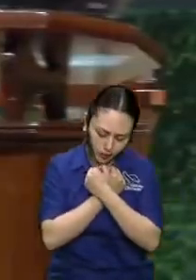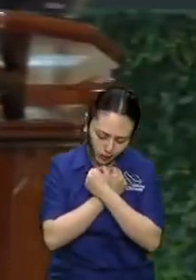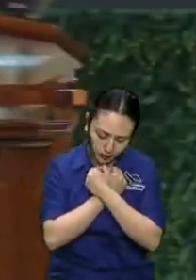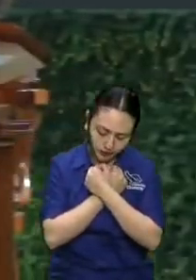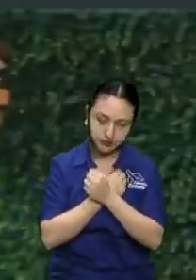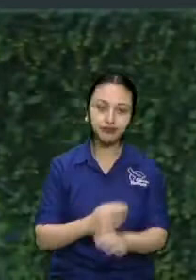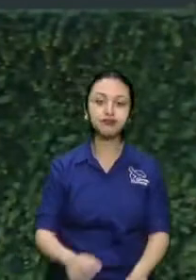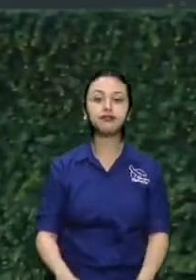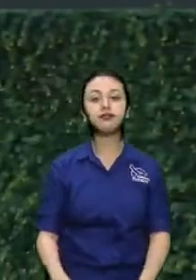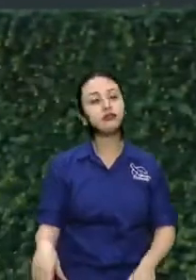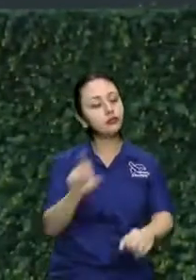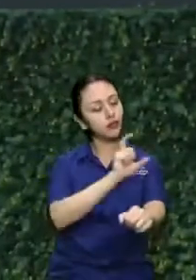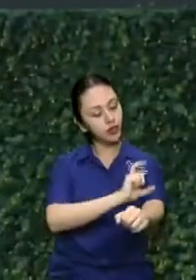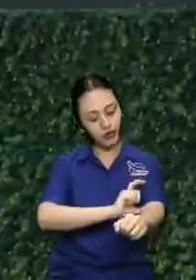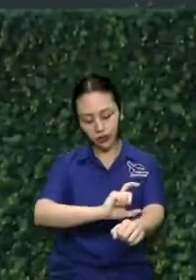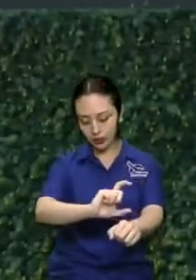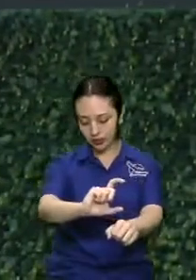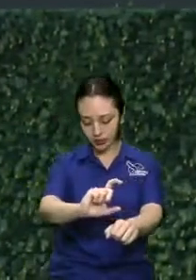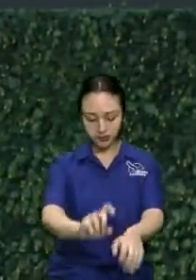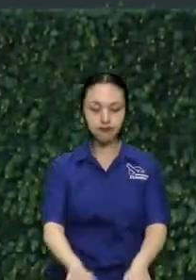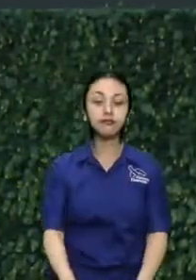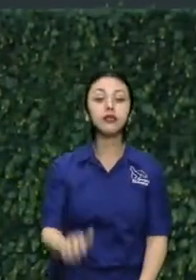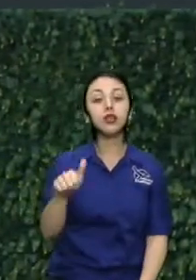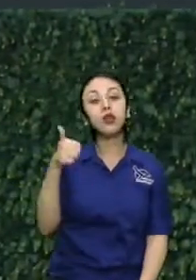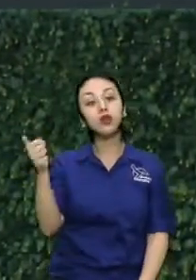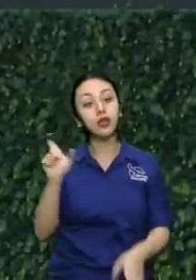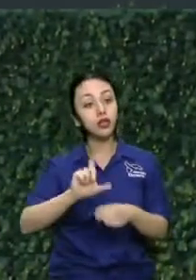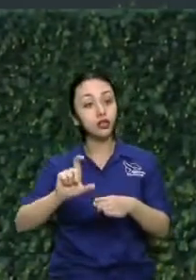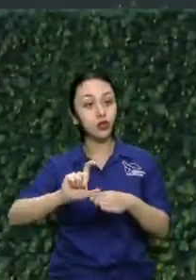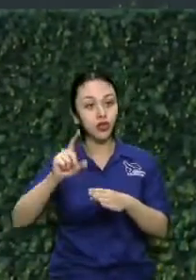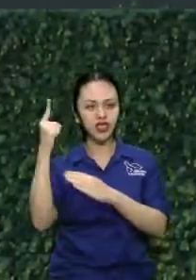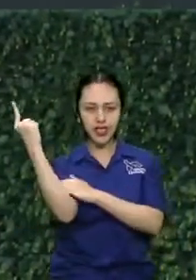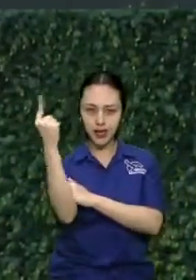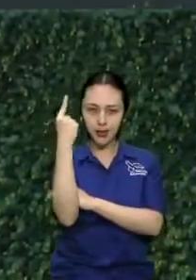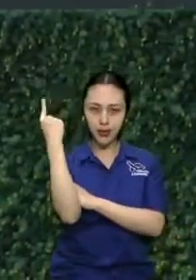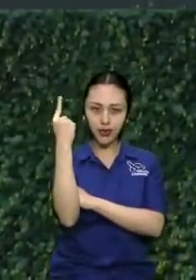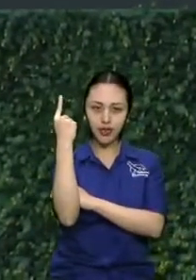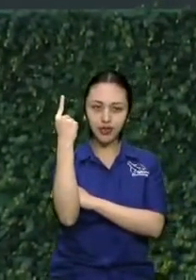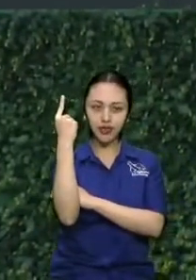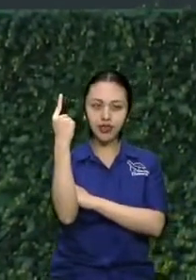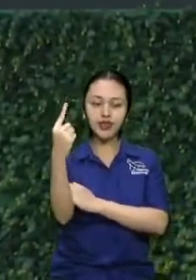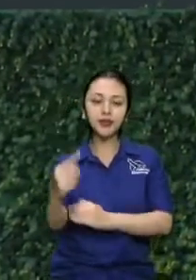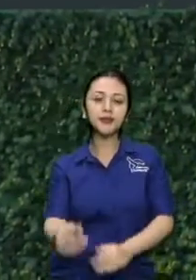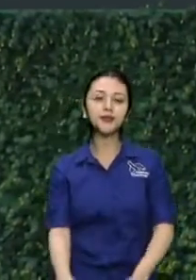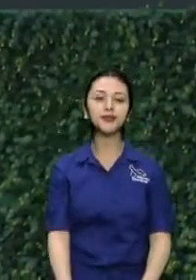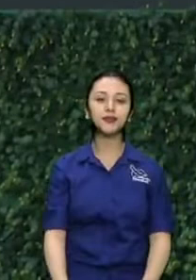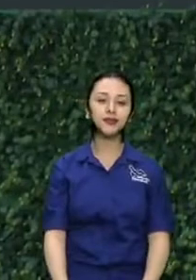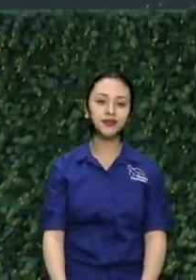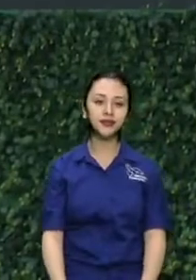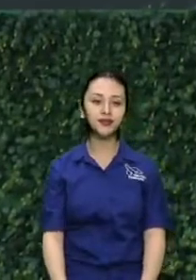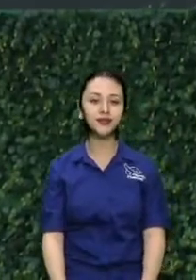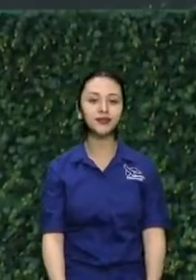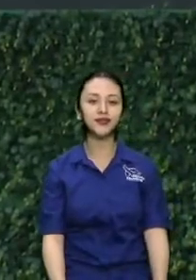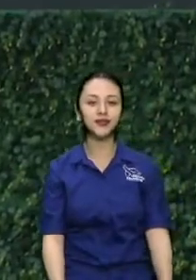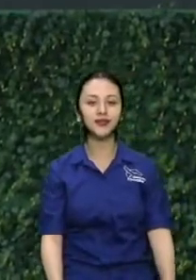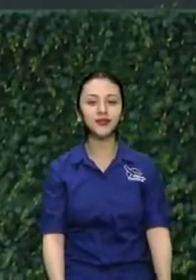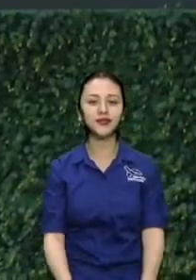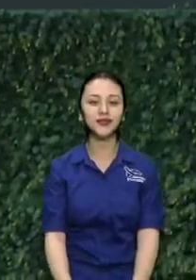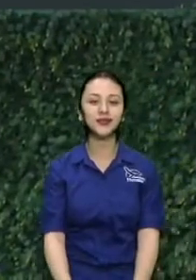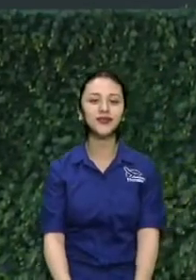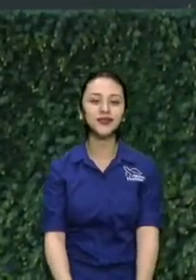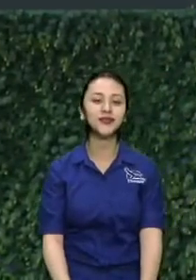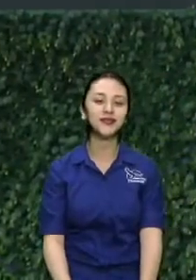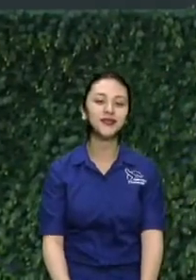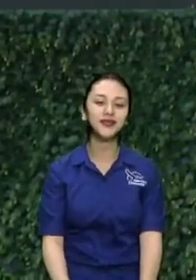acá. Entonces, otra de las cosas importantes, híjole, ya, bueno, estoy bien en tiempo, tranquilos.